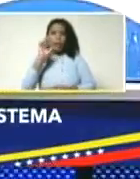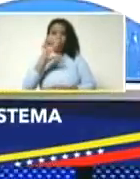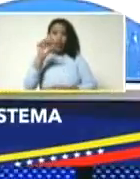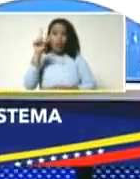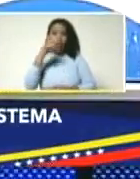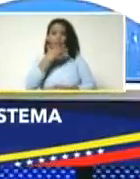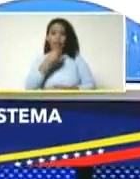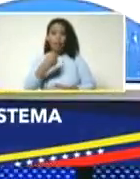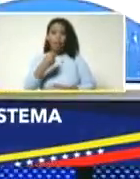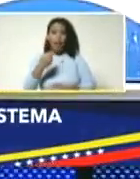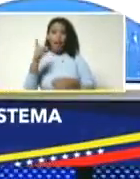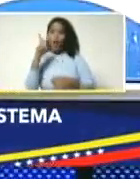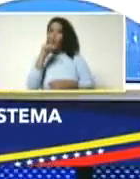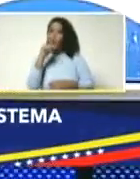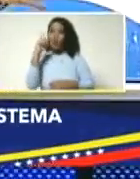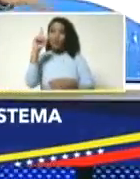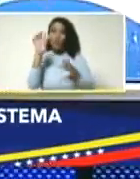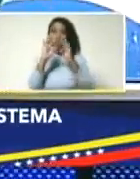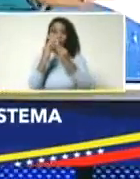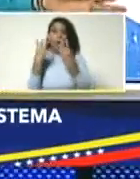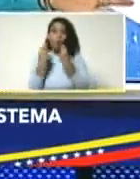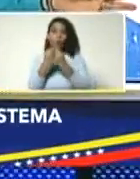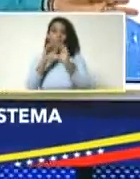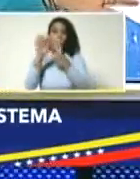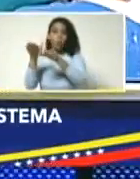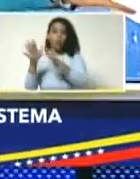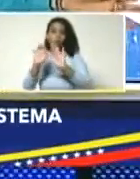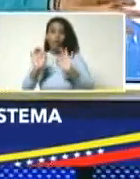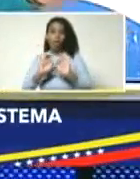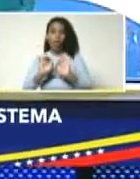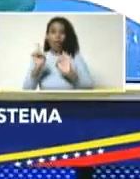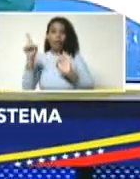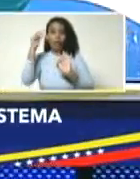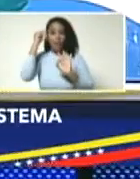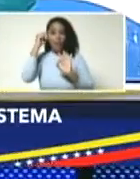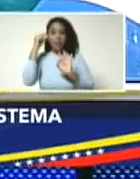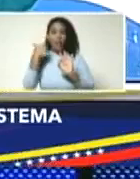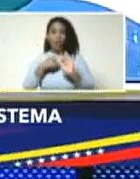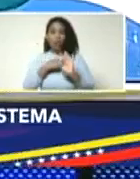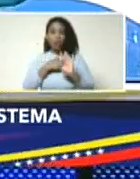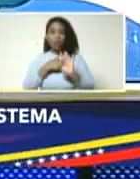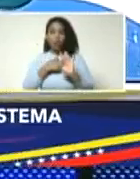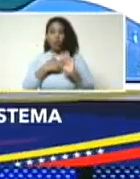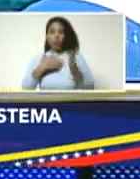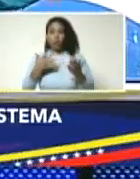diciembre y no tenían ni un familiar al lado acompañándolo en esa fecha que para nosotros es